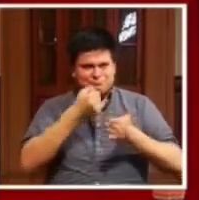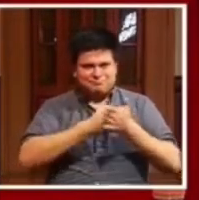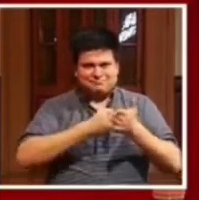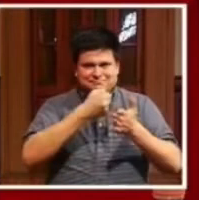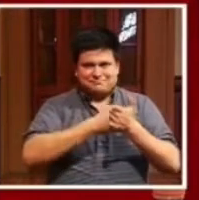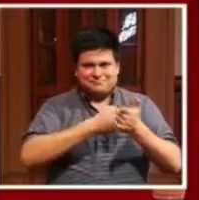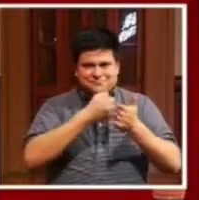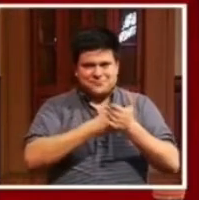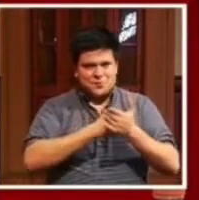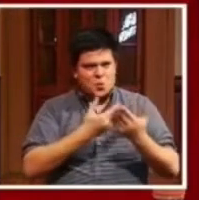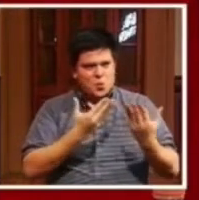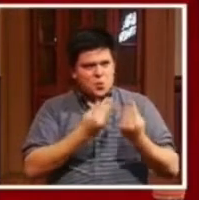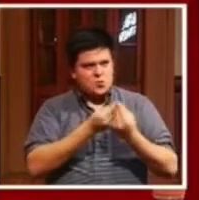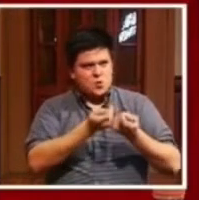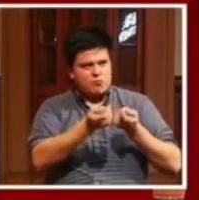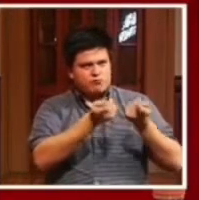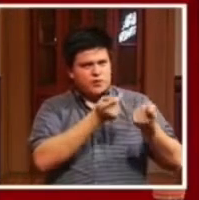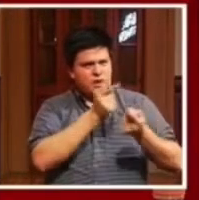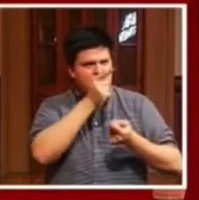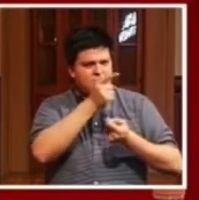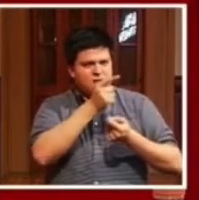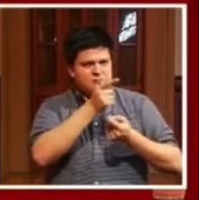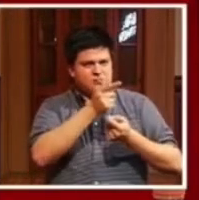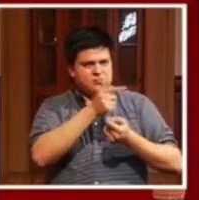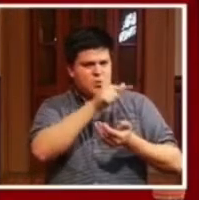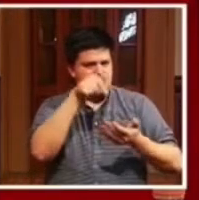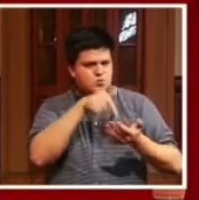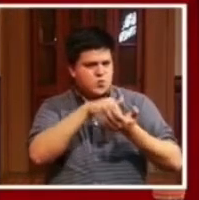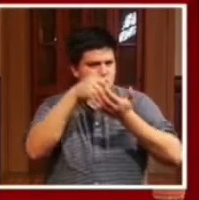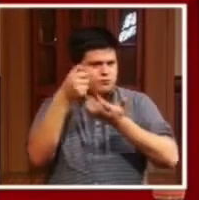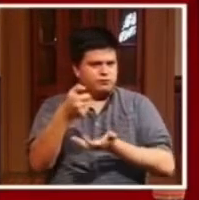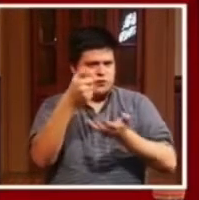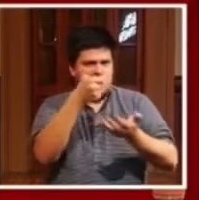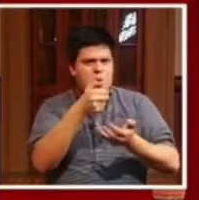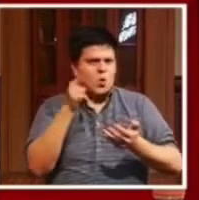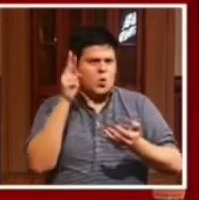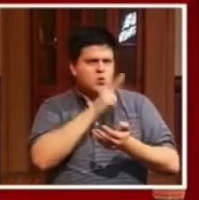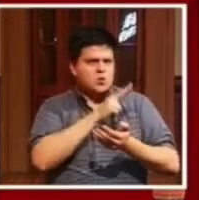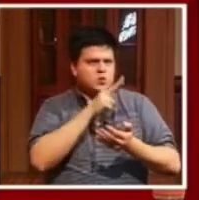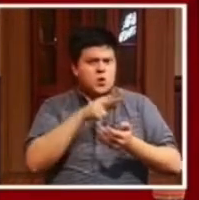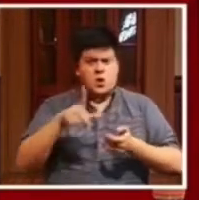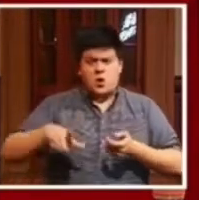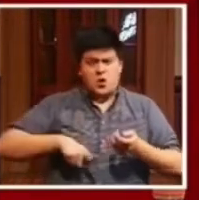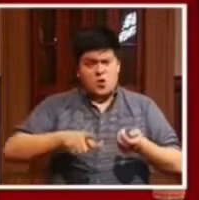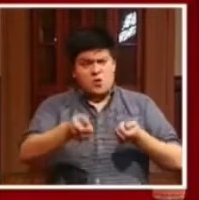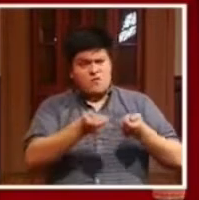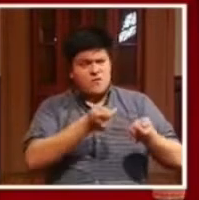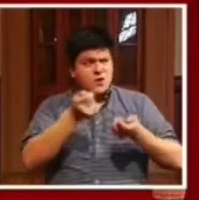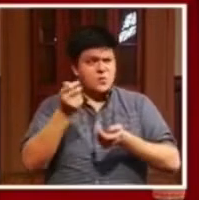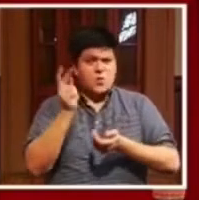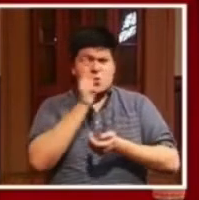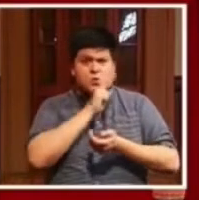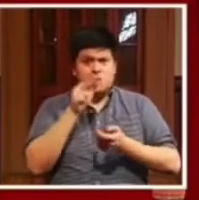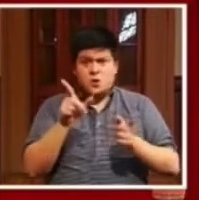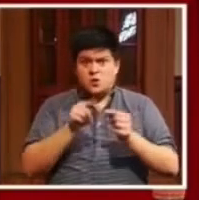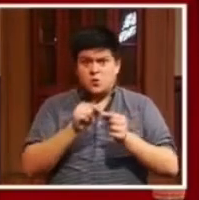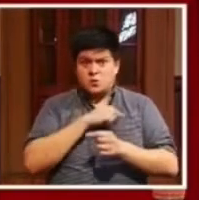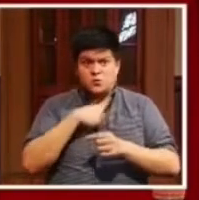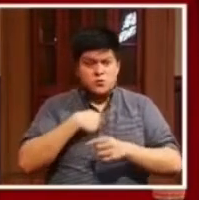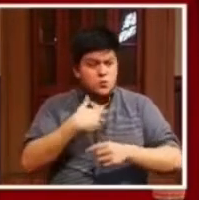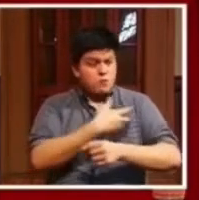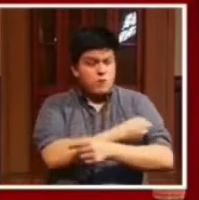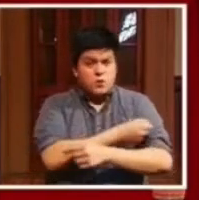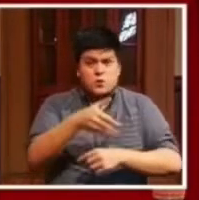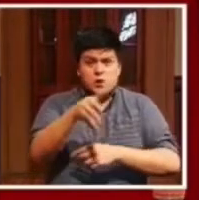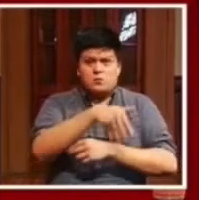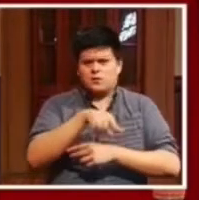las autoridades de Rusia, con el Fondo de Inversión de Rusia, con el gobierno de Rusia, no solamente para conseguir más vacunas para Nuevo León,